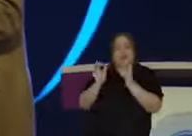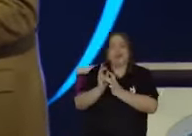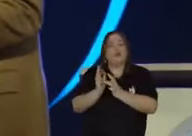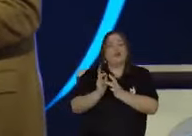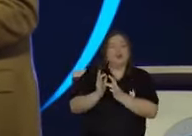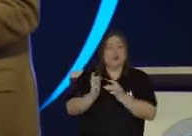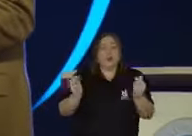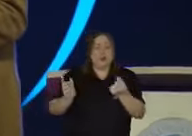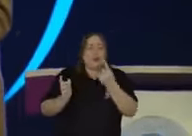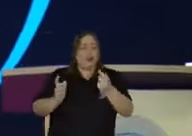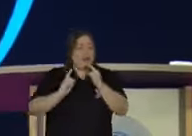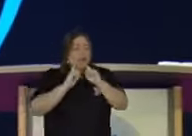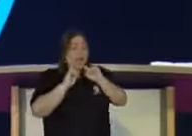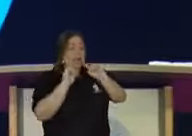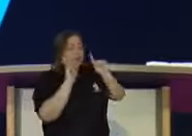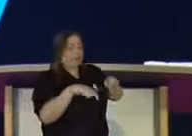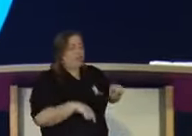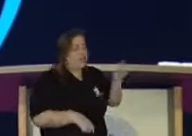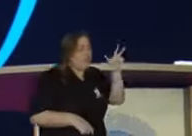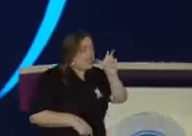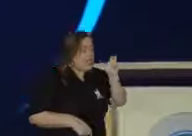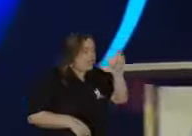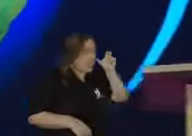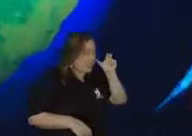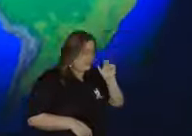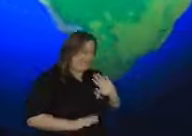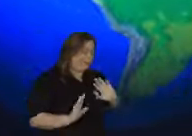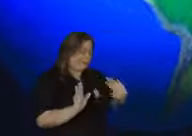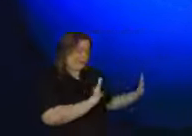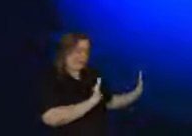está, Satanás. Y el diablo hasta le usaba las